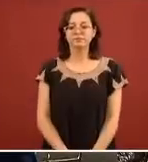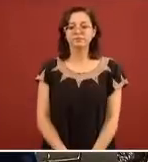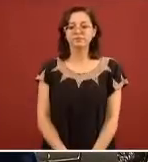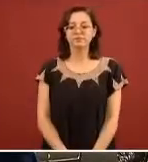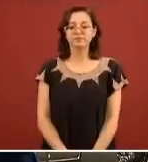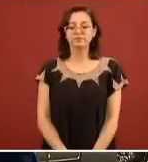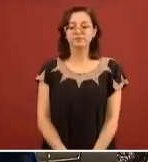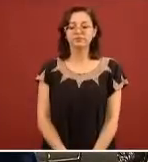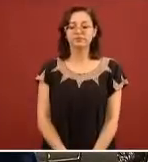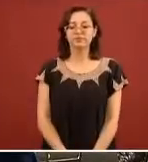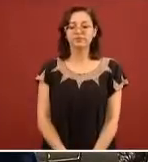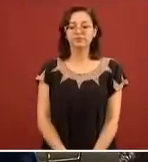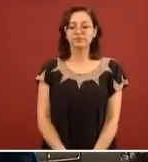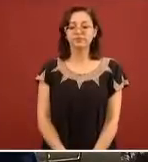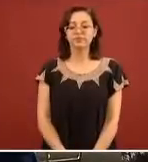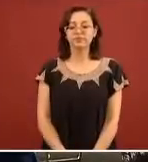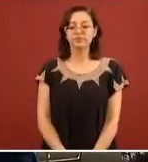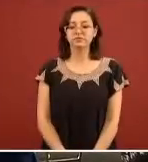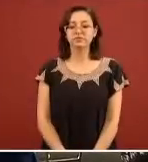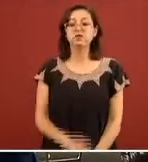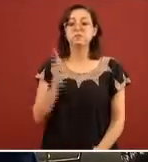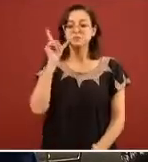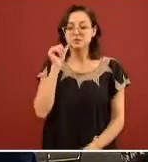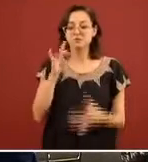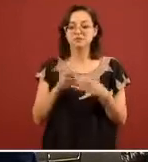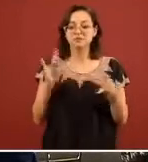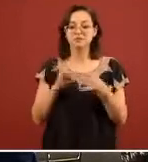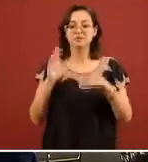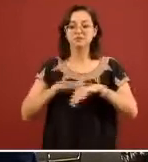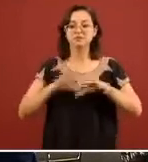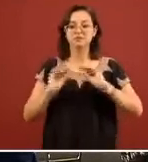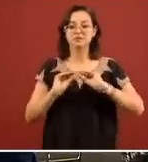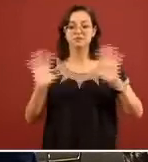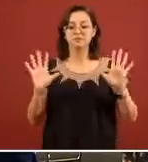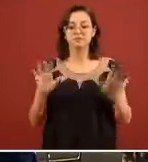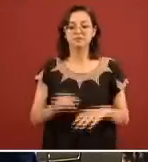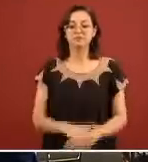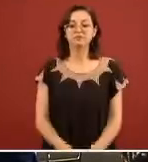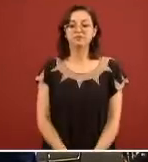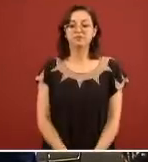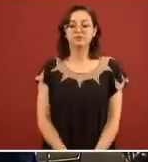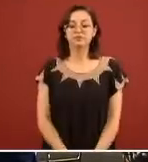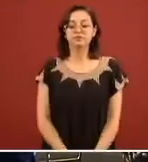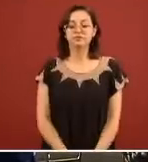dando los fallecimientos. Mañana lo explicamos a detalle. Es que decía el doctor Borges que